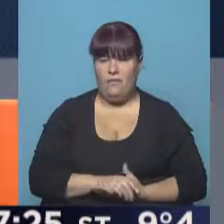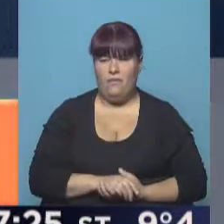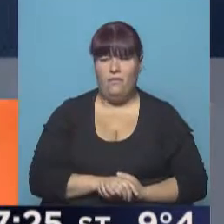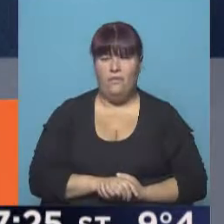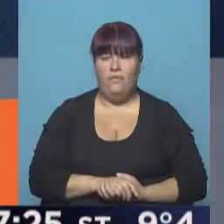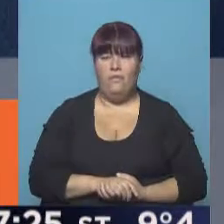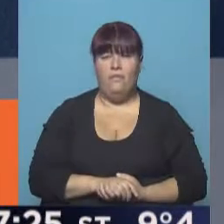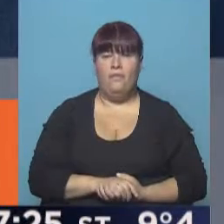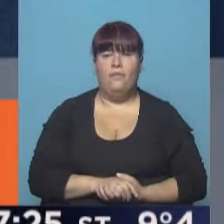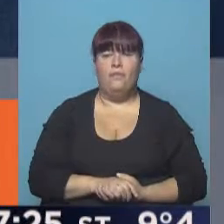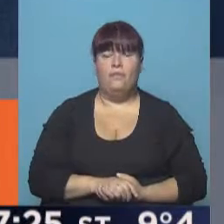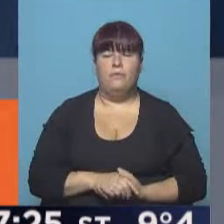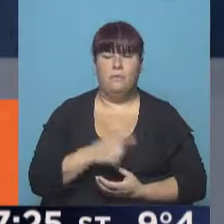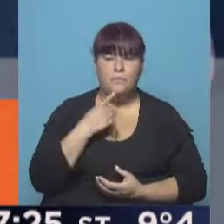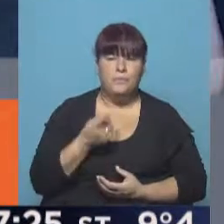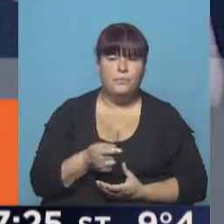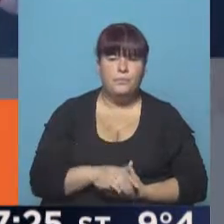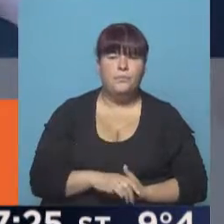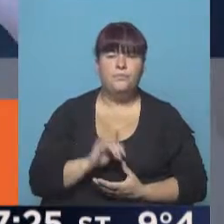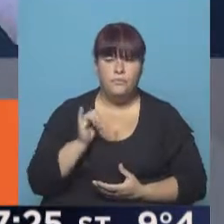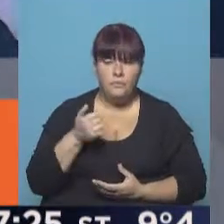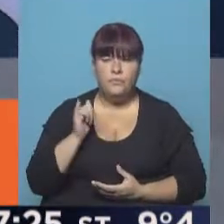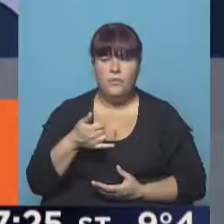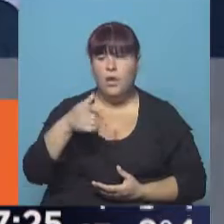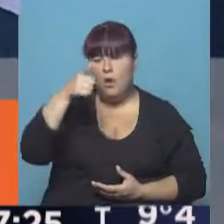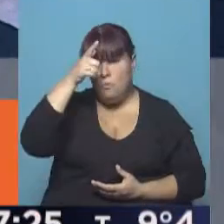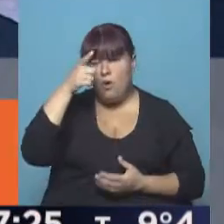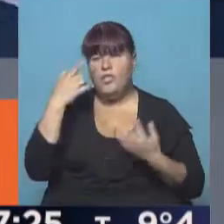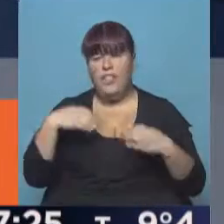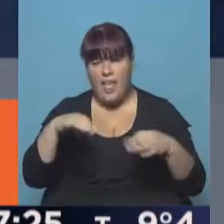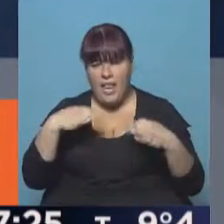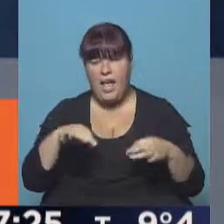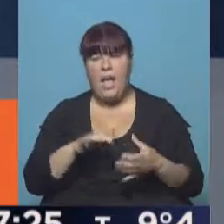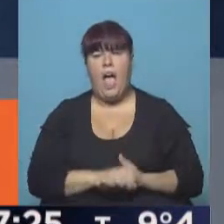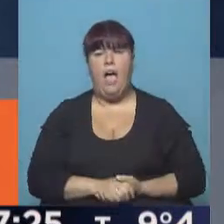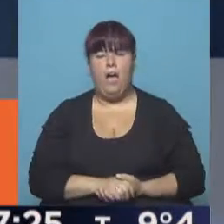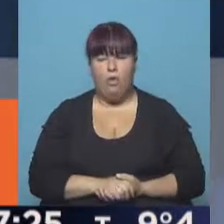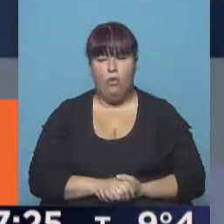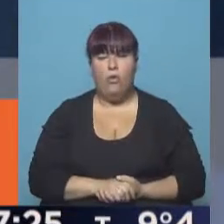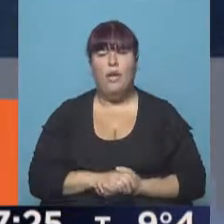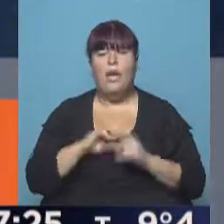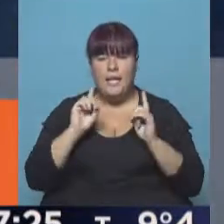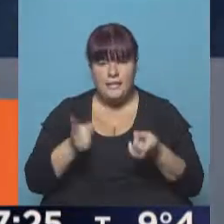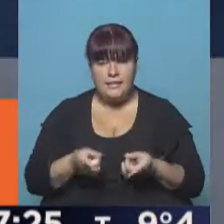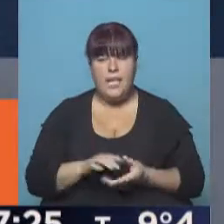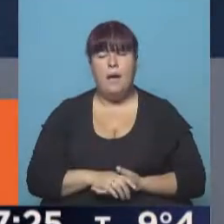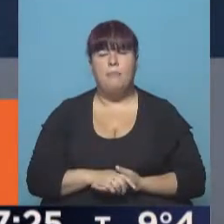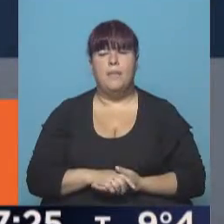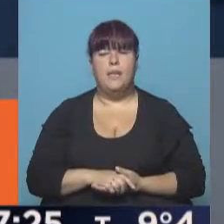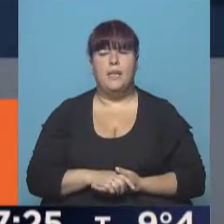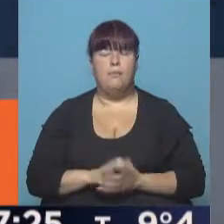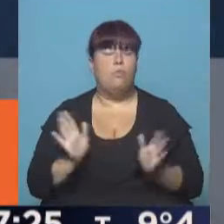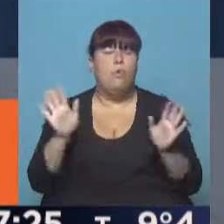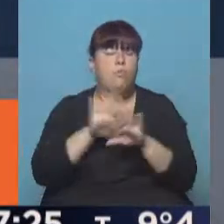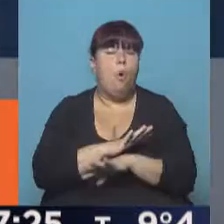¿Heridos graves, delicados? ¿Qué? Sí, policía muy delicada, sí. También médico muy